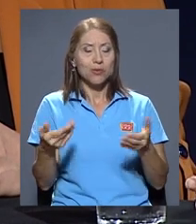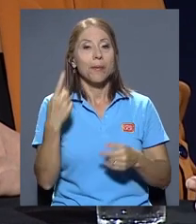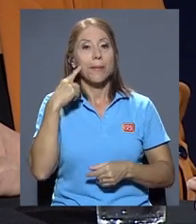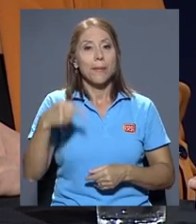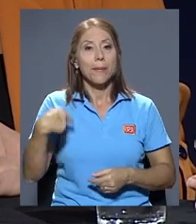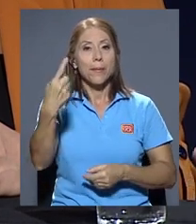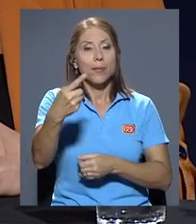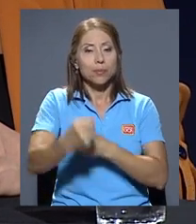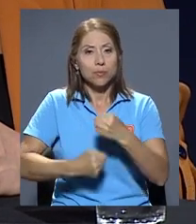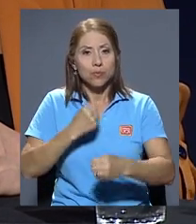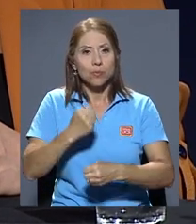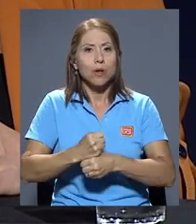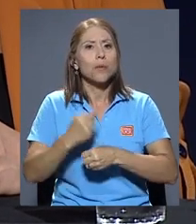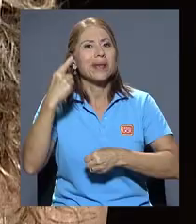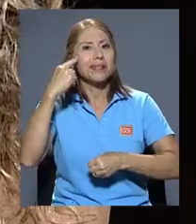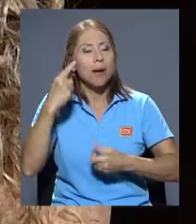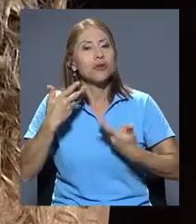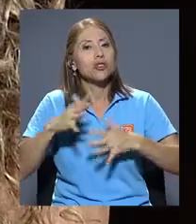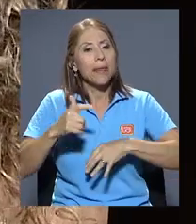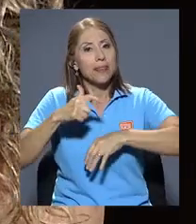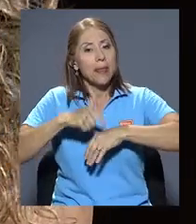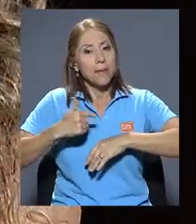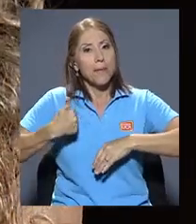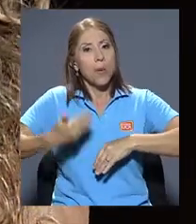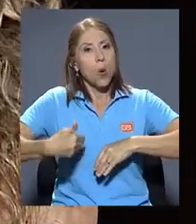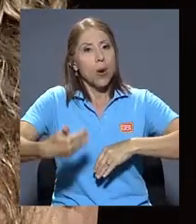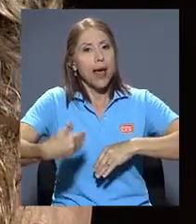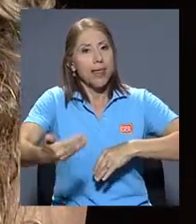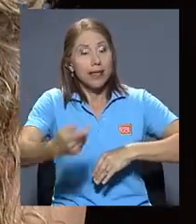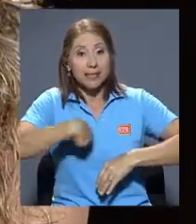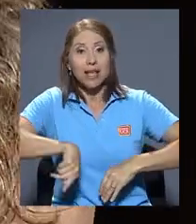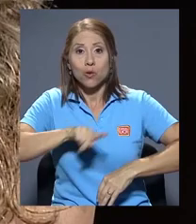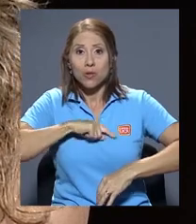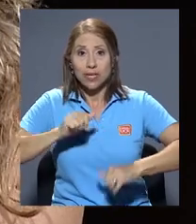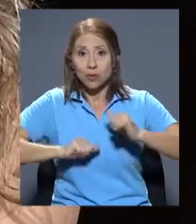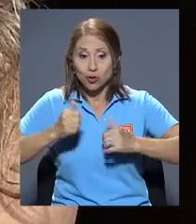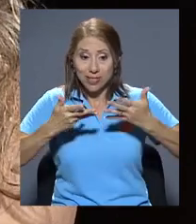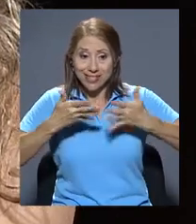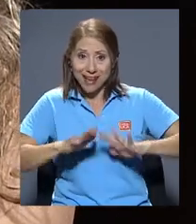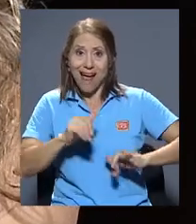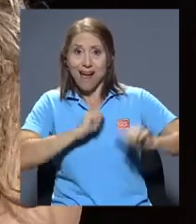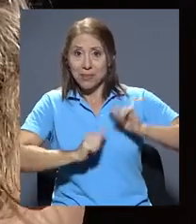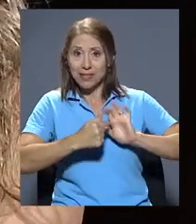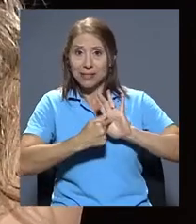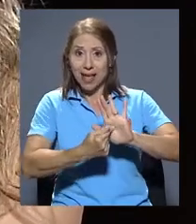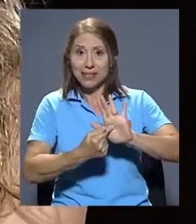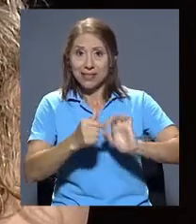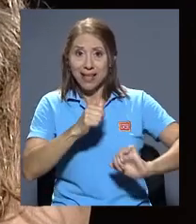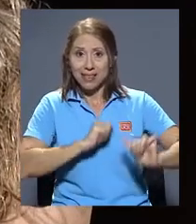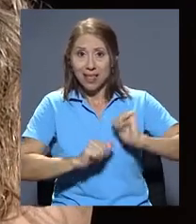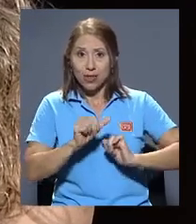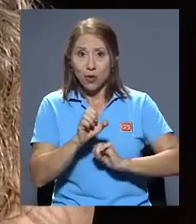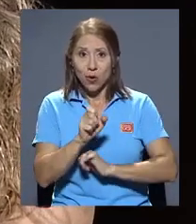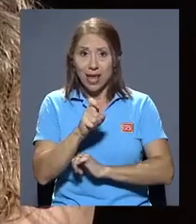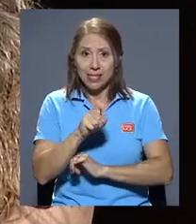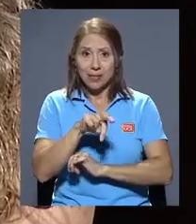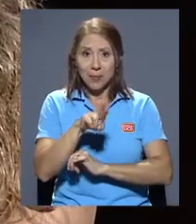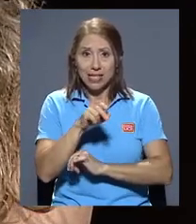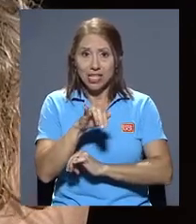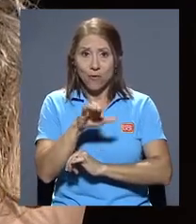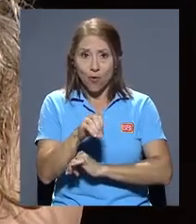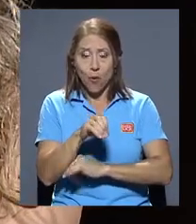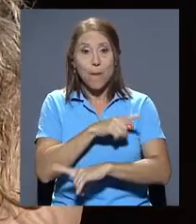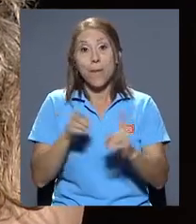estamos planeando ya tener como temporadas de producciones nuestras que ya han sido presentadas en el Expresivo, pero ciertamente esta fue una